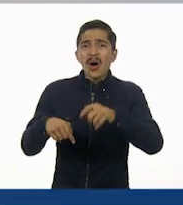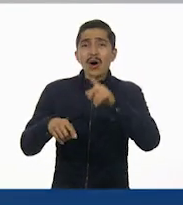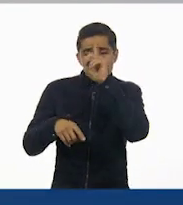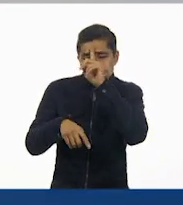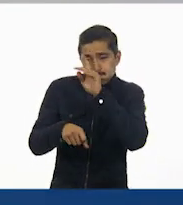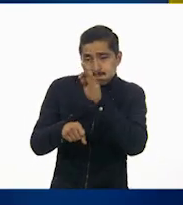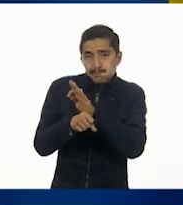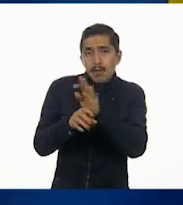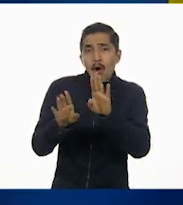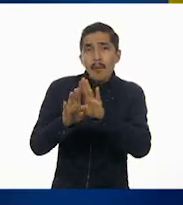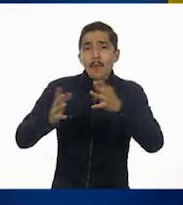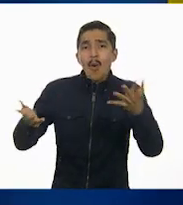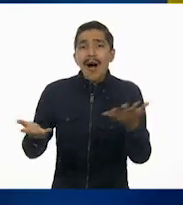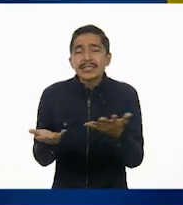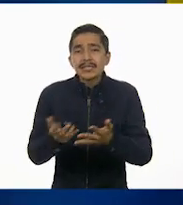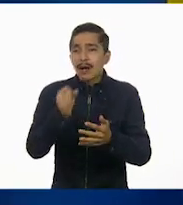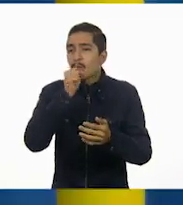hacer un reportaje.